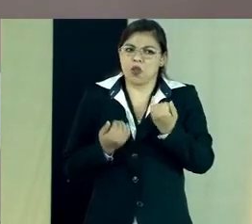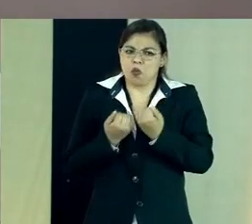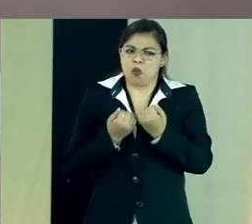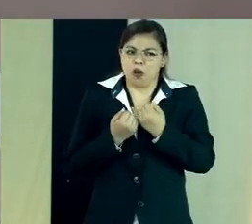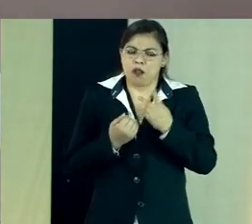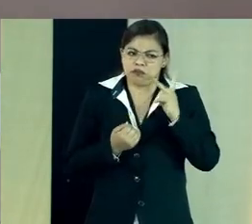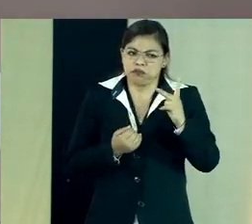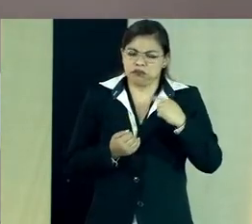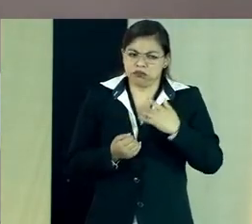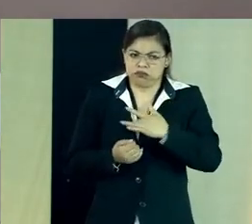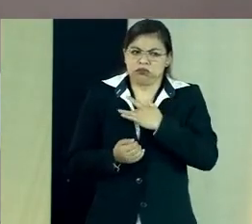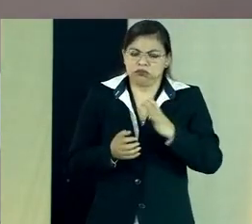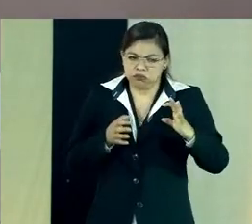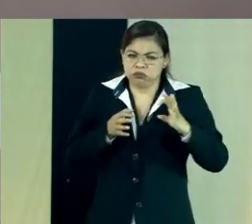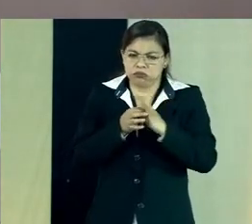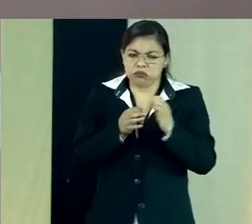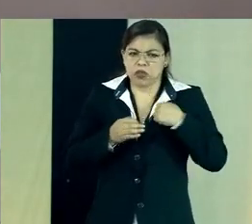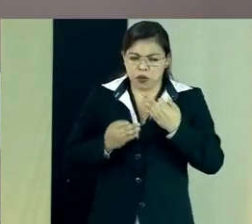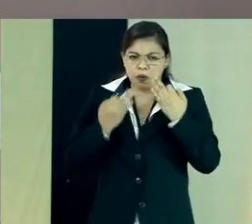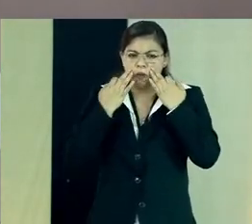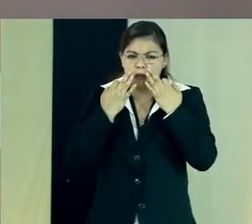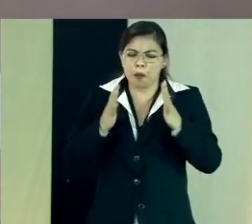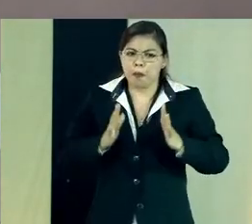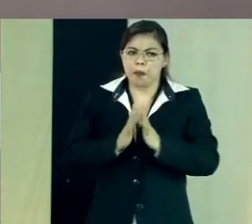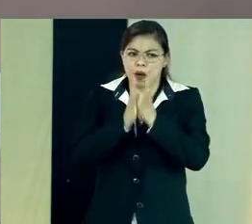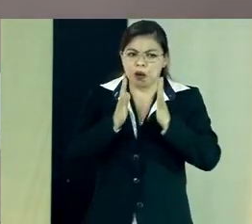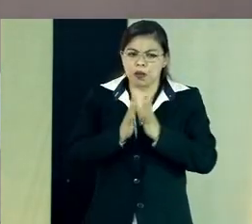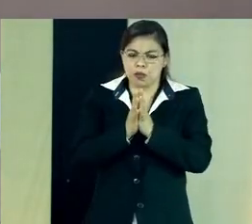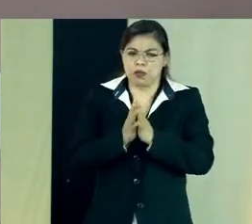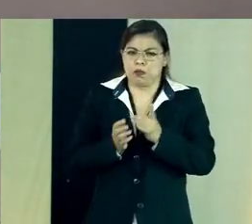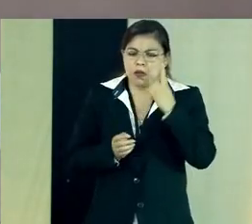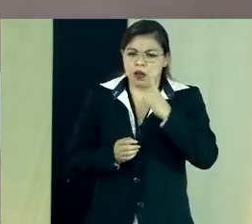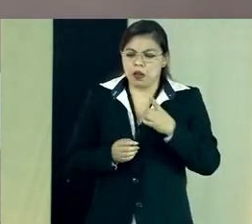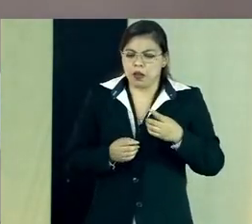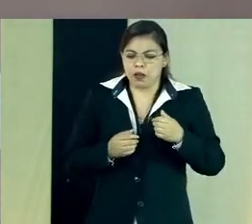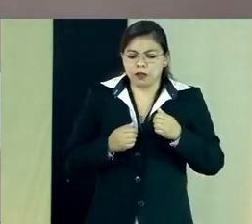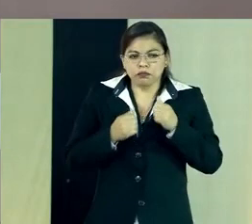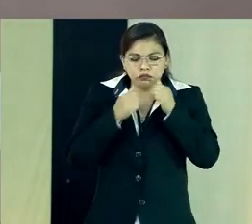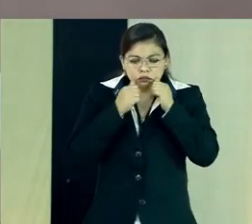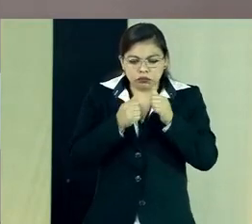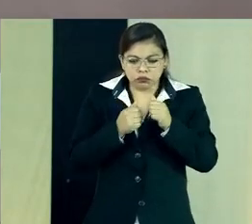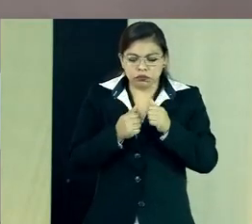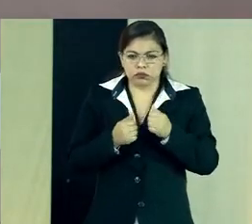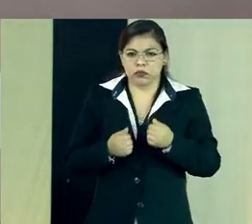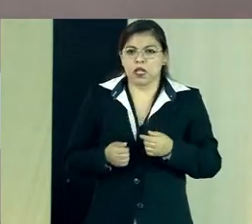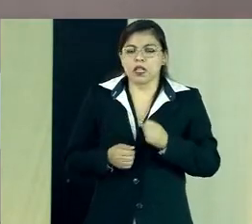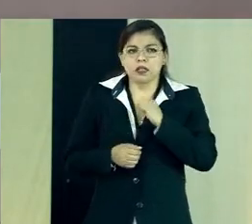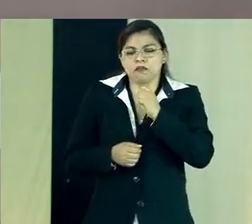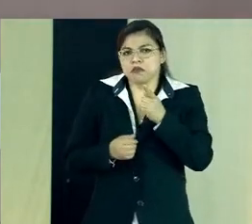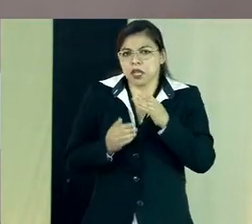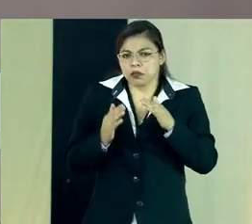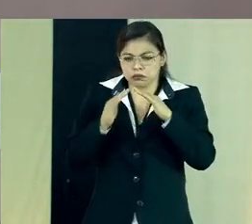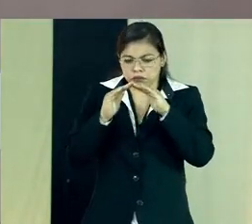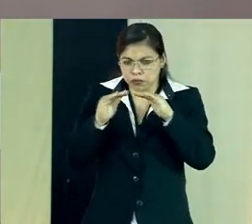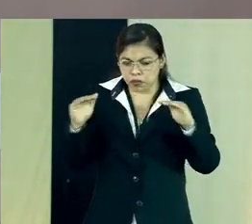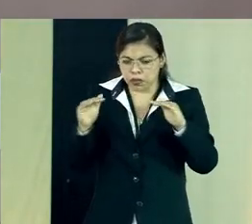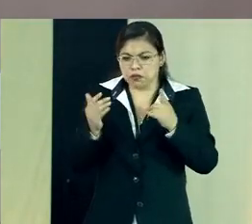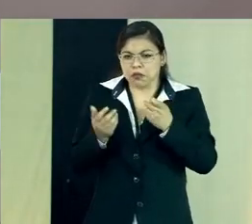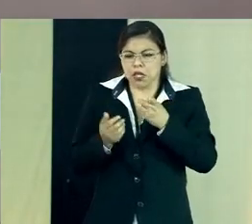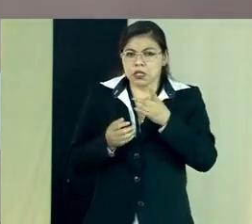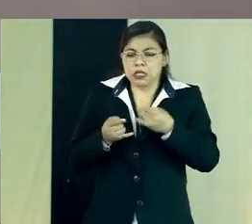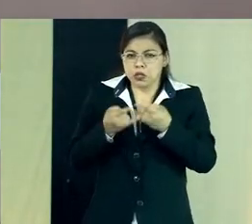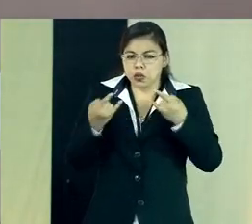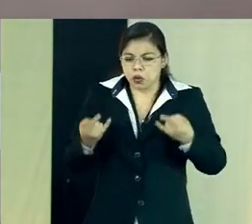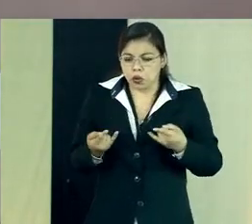testigo y participante de una trama mucho mayor cada sintecho tenía una historia larga